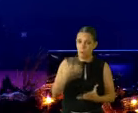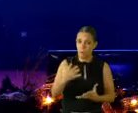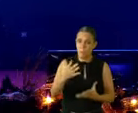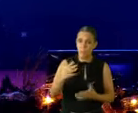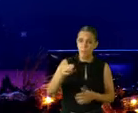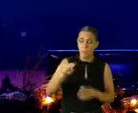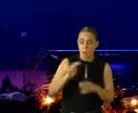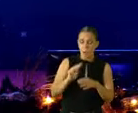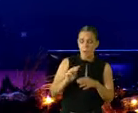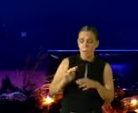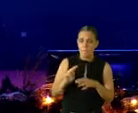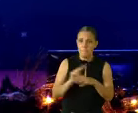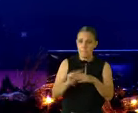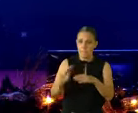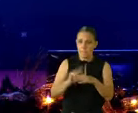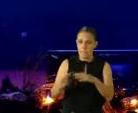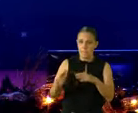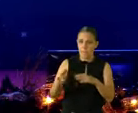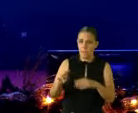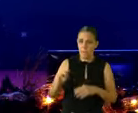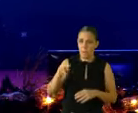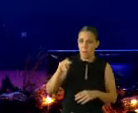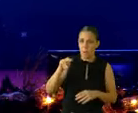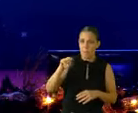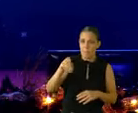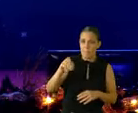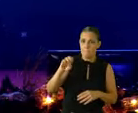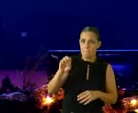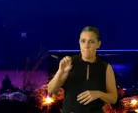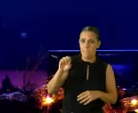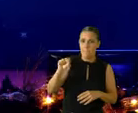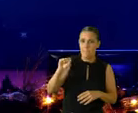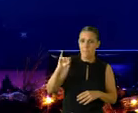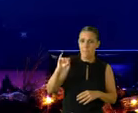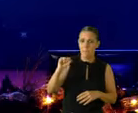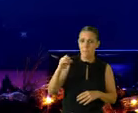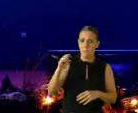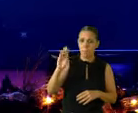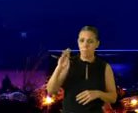7 vidas para el Señor, 2 vinieron a los pies de Cristo,